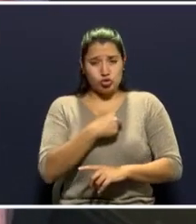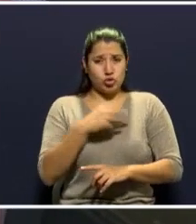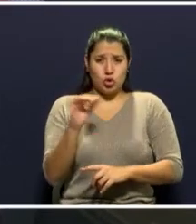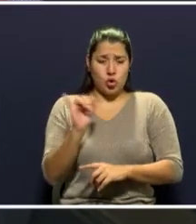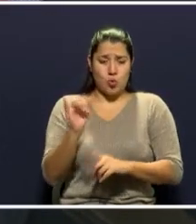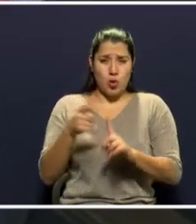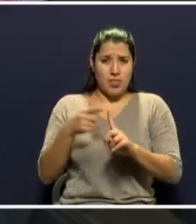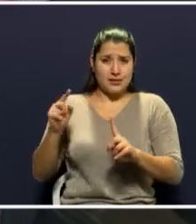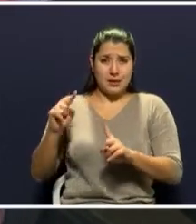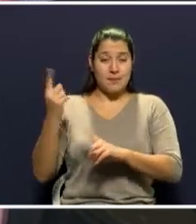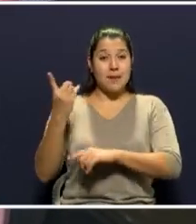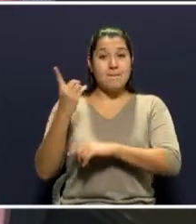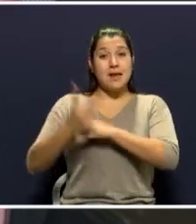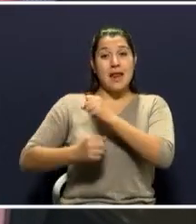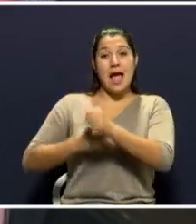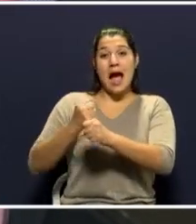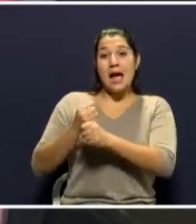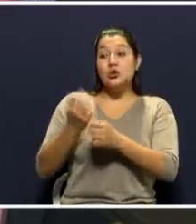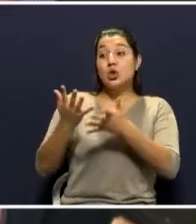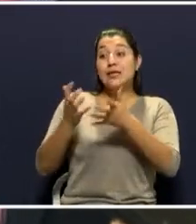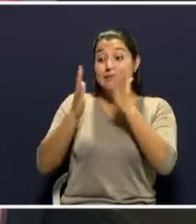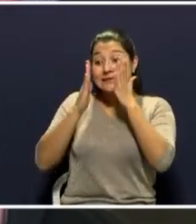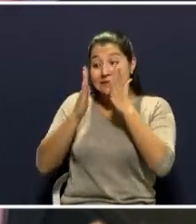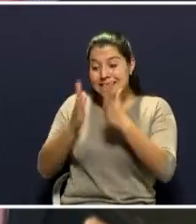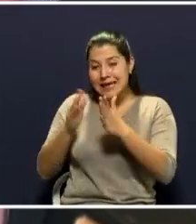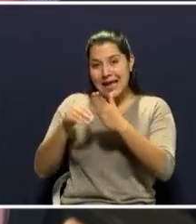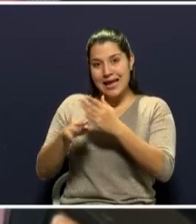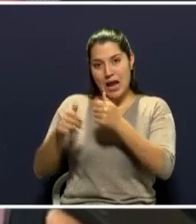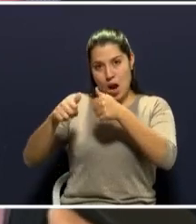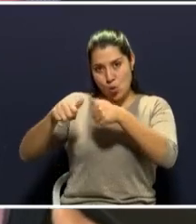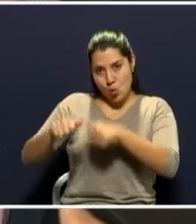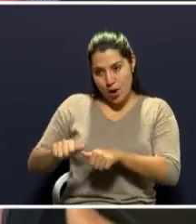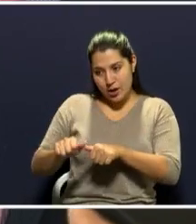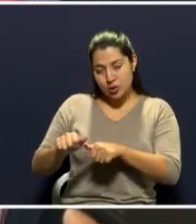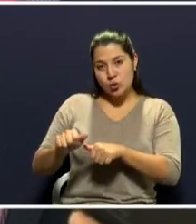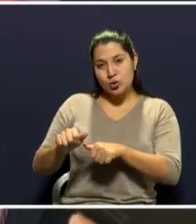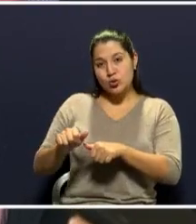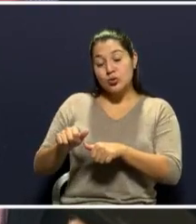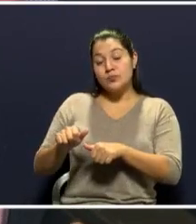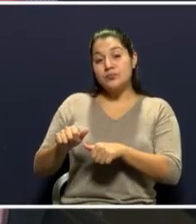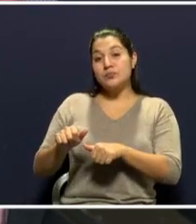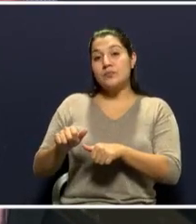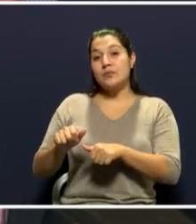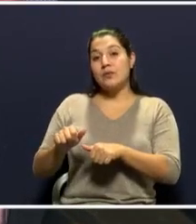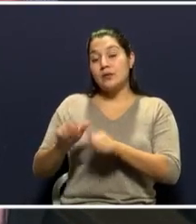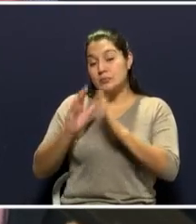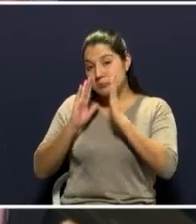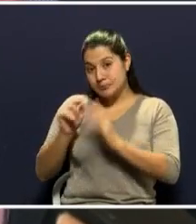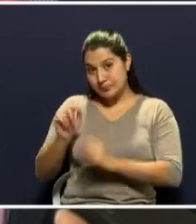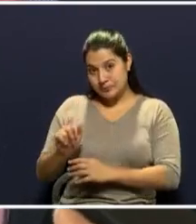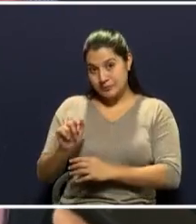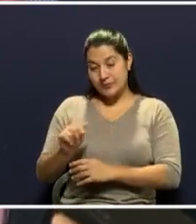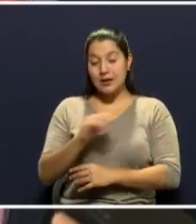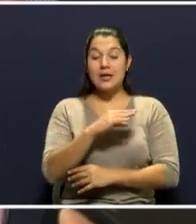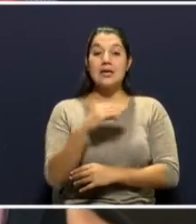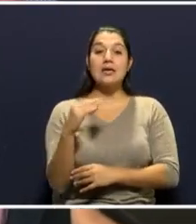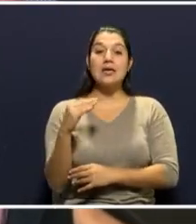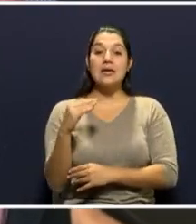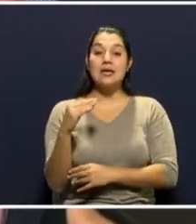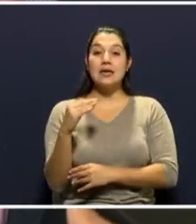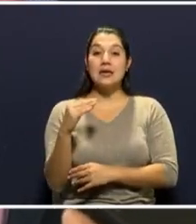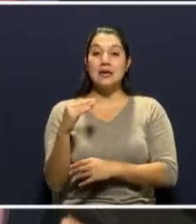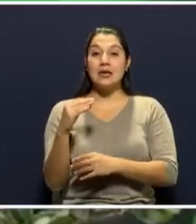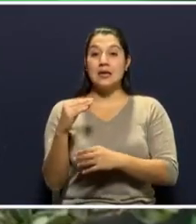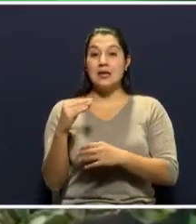año, este tipo de acuerdo en donde se prive mucha de esta decisión, sumado a lo que la